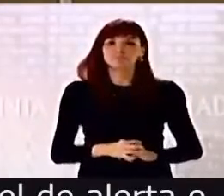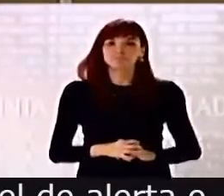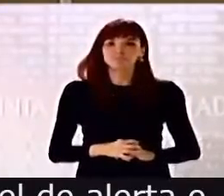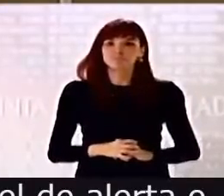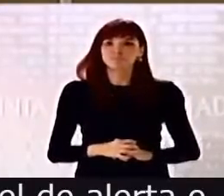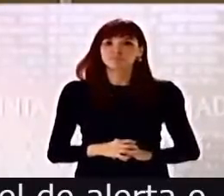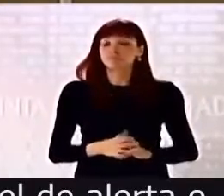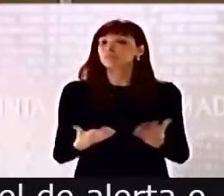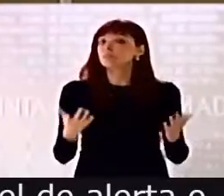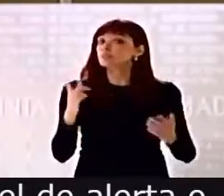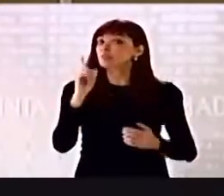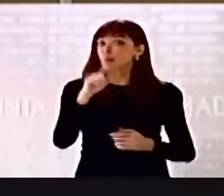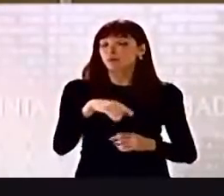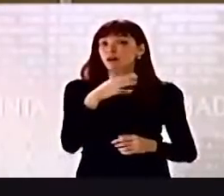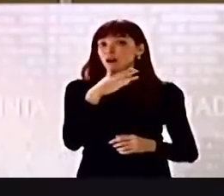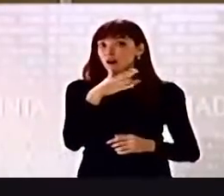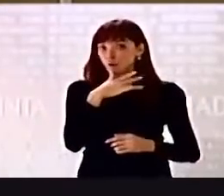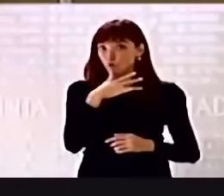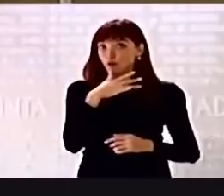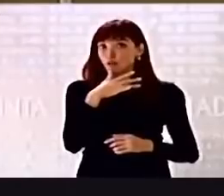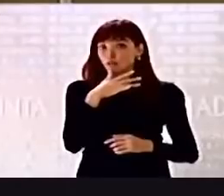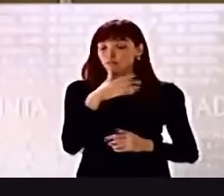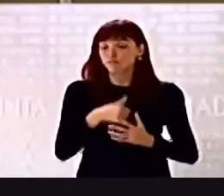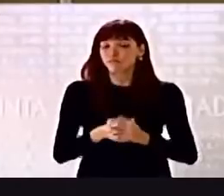Y también en este momento